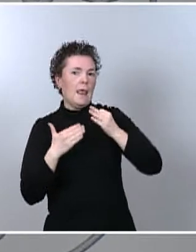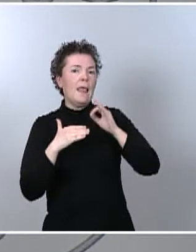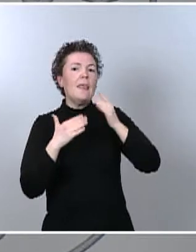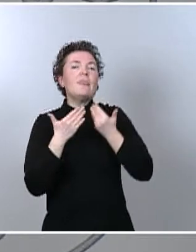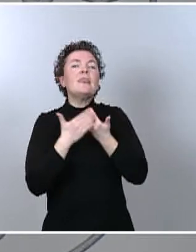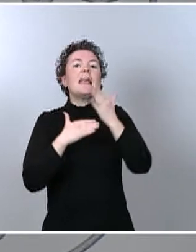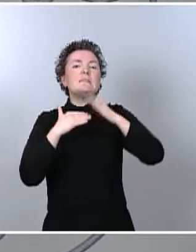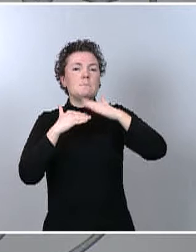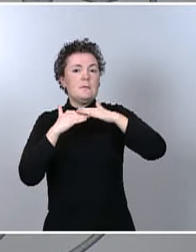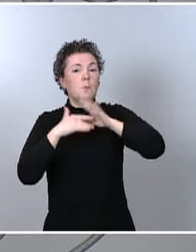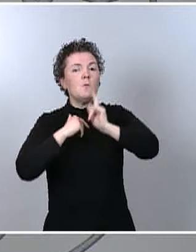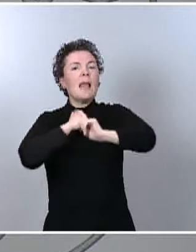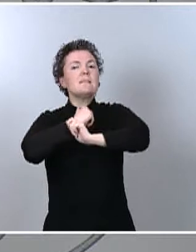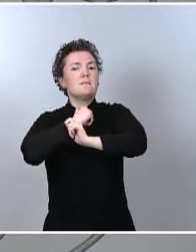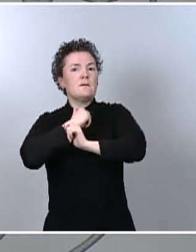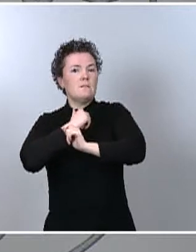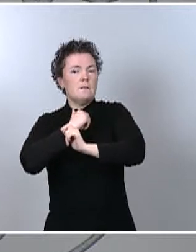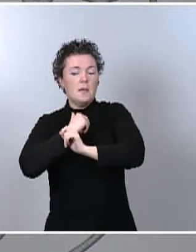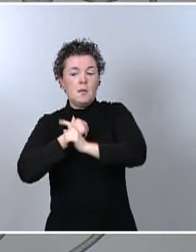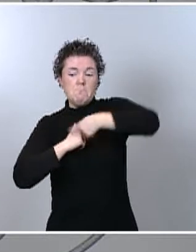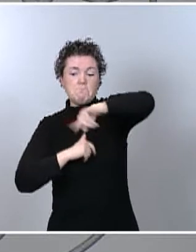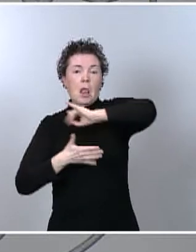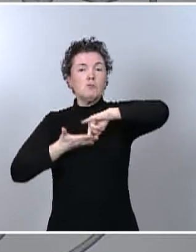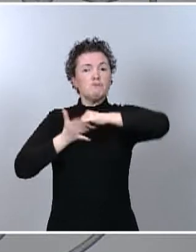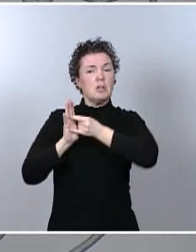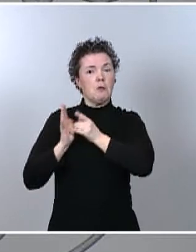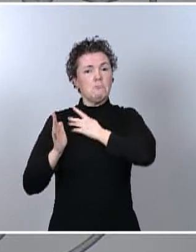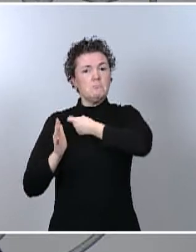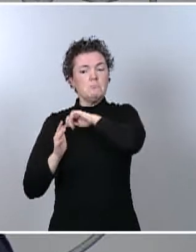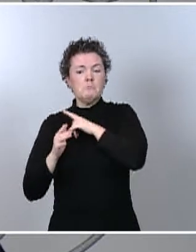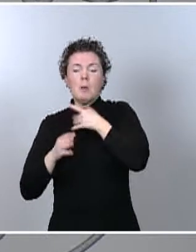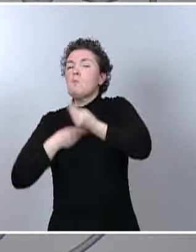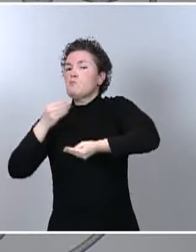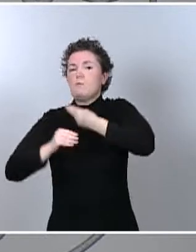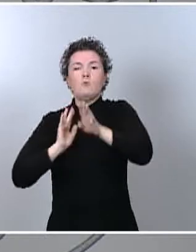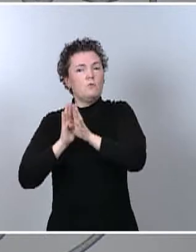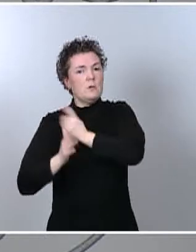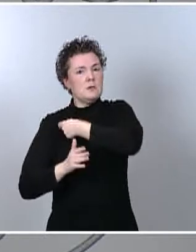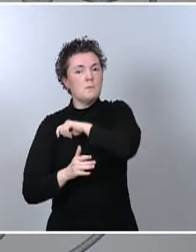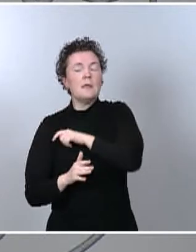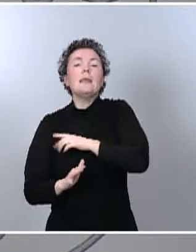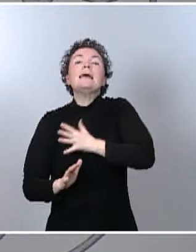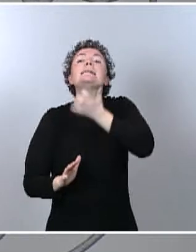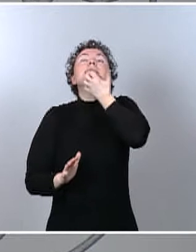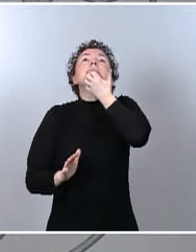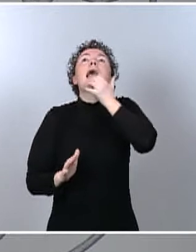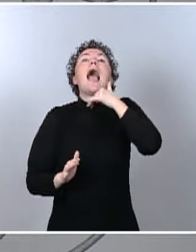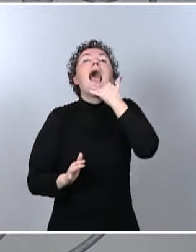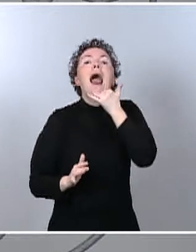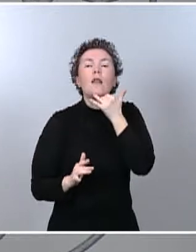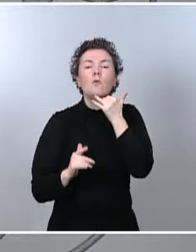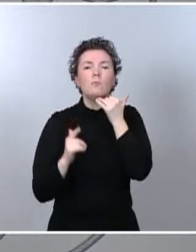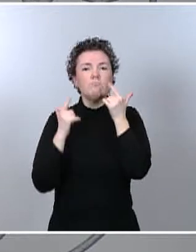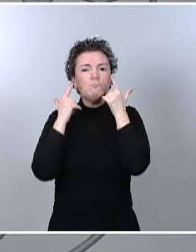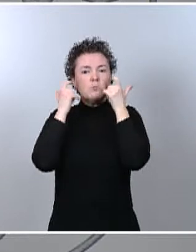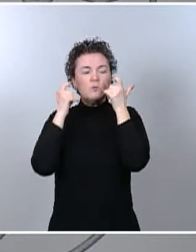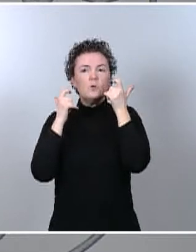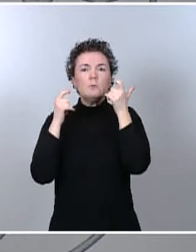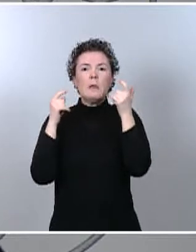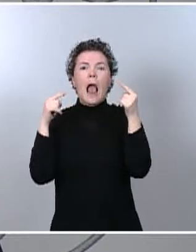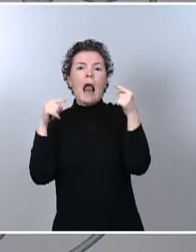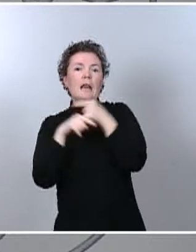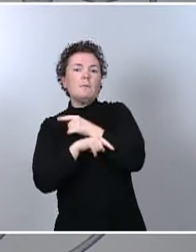técnica, administrar 2 dosis de esta vacuna con el intervalo de tiempo que le he indicado, no, 21 días mínimo, pueden ser 22 o